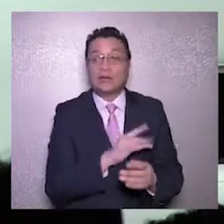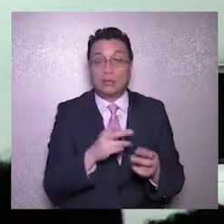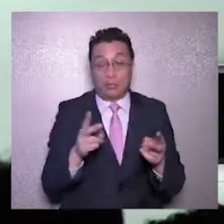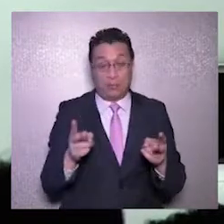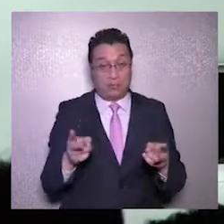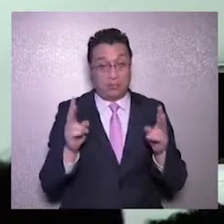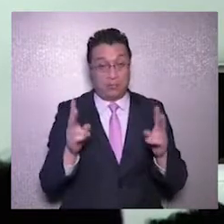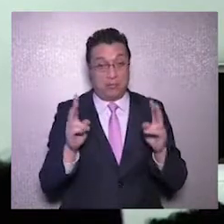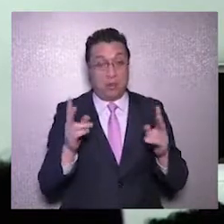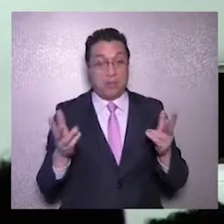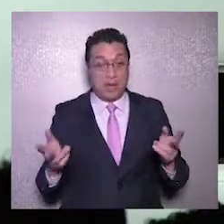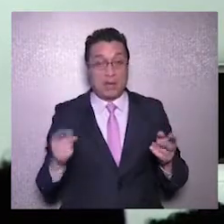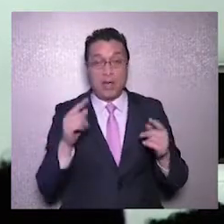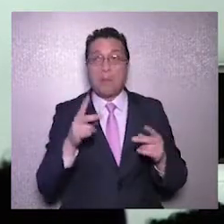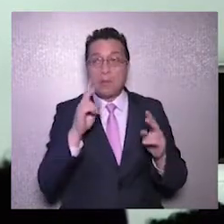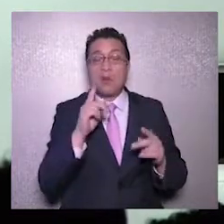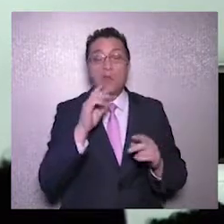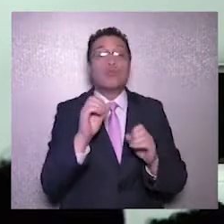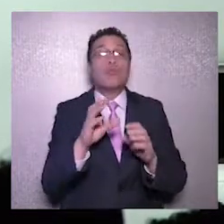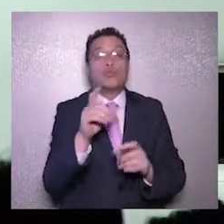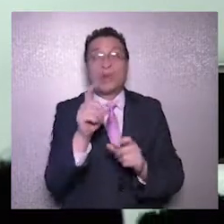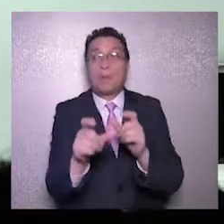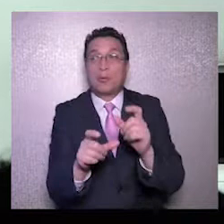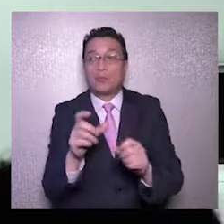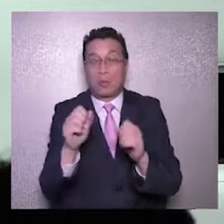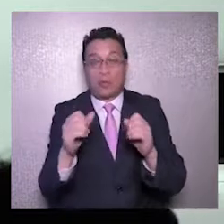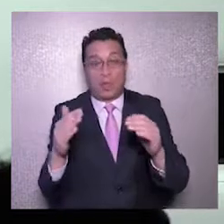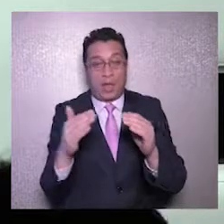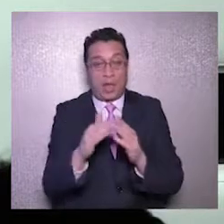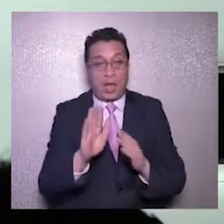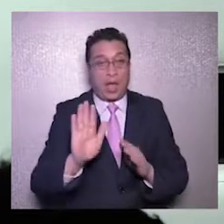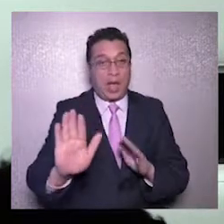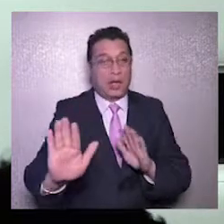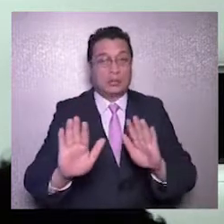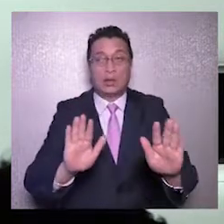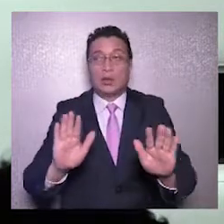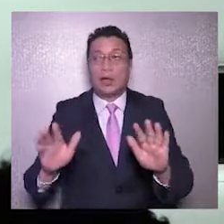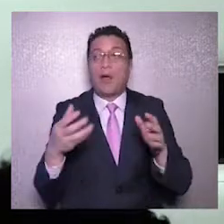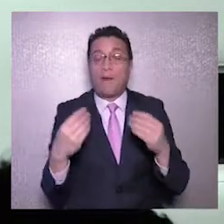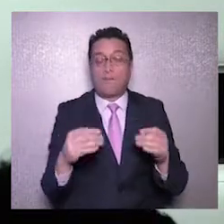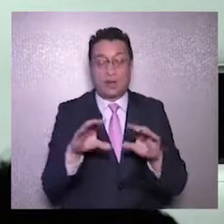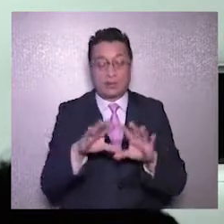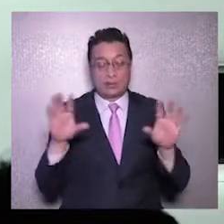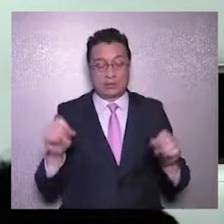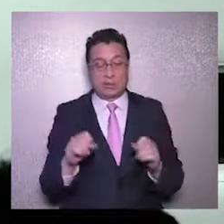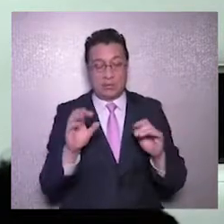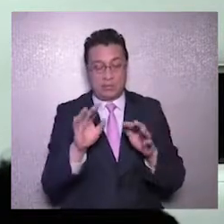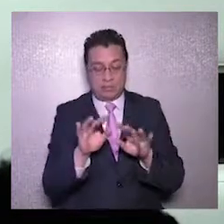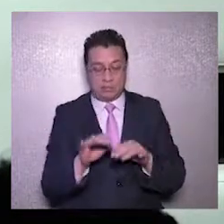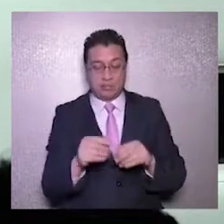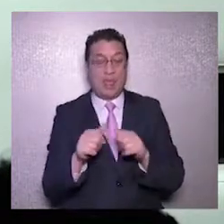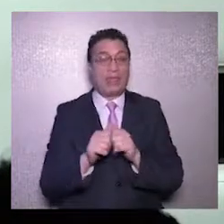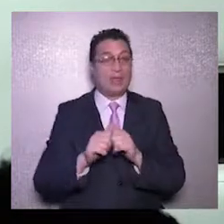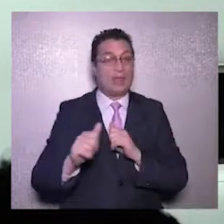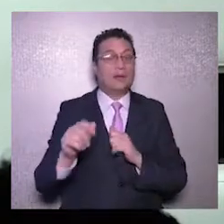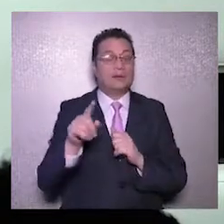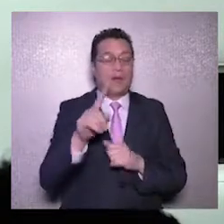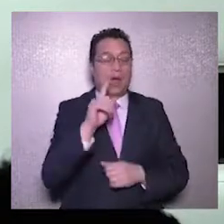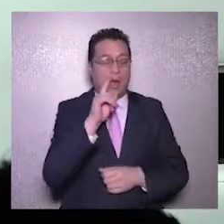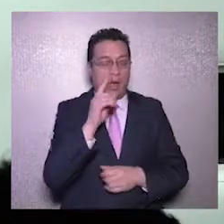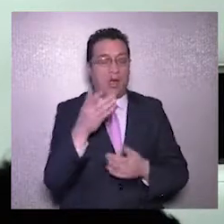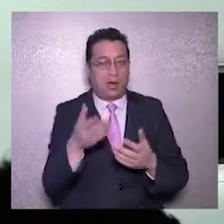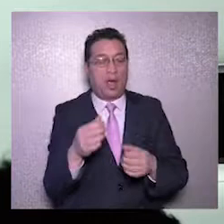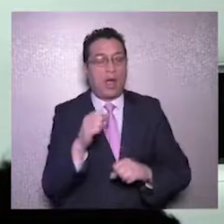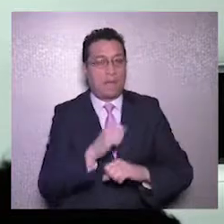permitiendo, permiten de que muchos pacientes puedan estar en sus casas con buenos sistemas de registro a distancia, y eso también existen hoy día